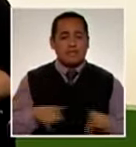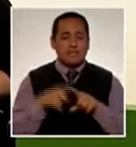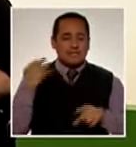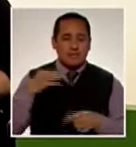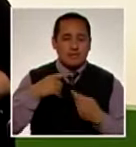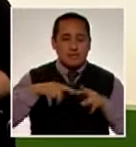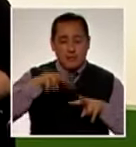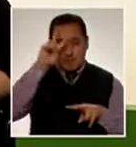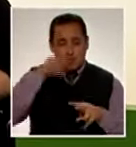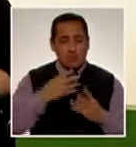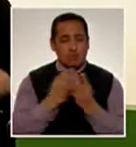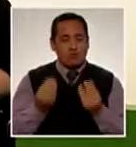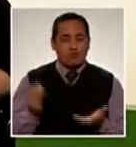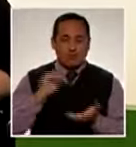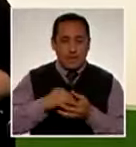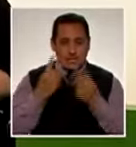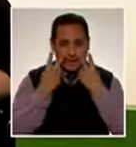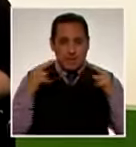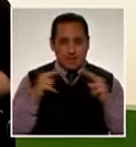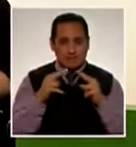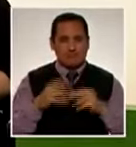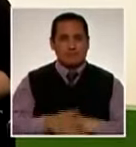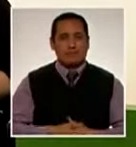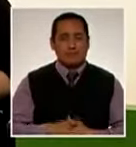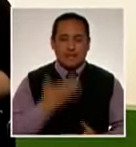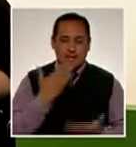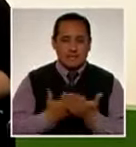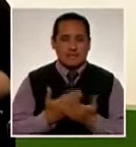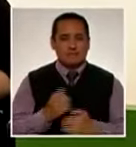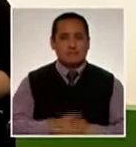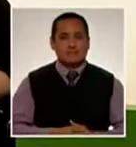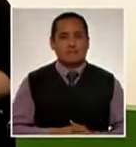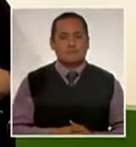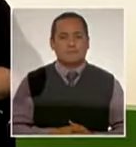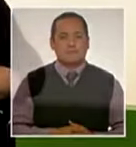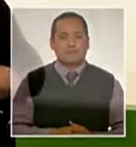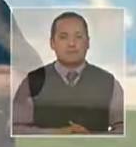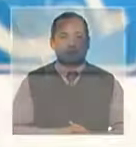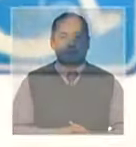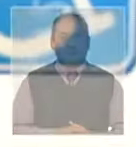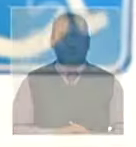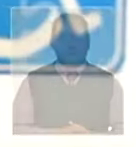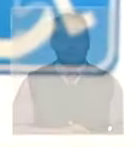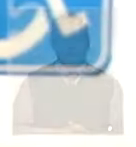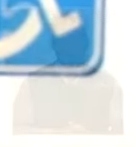sábado y siempre por TV Perú. Mucho más que ver. Gracias.